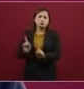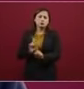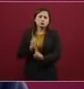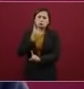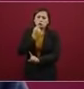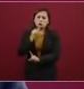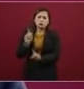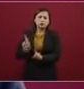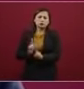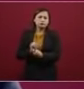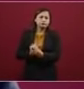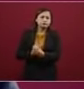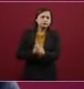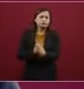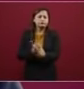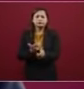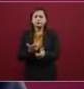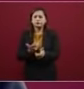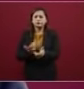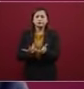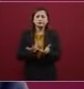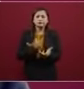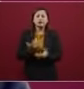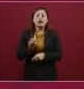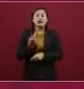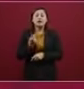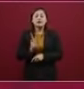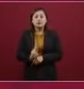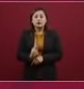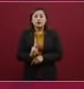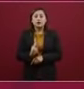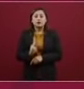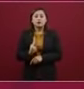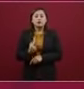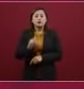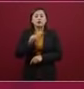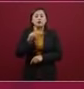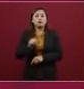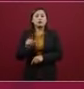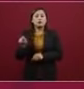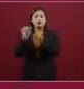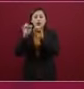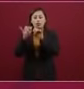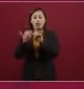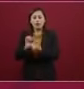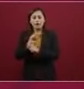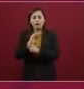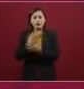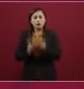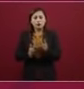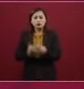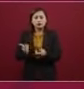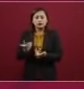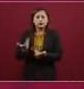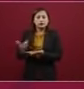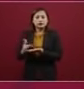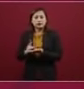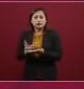operando, y su respuesta o su integración del informe policial homologado le daba a lo mejor la posibilidad